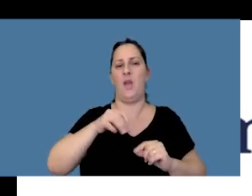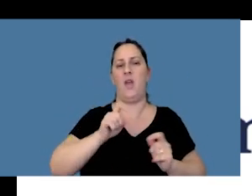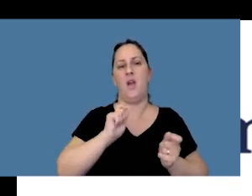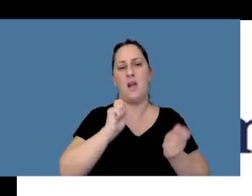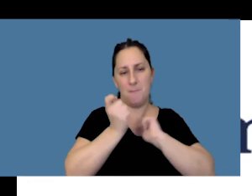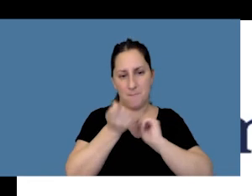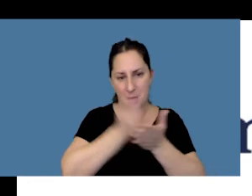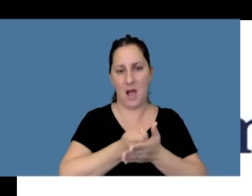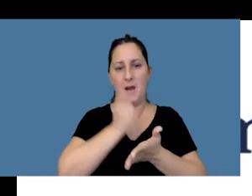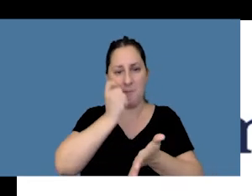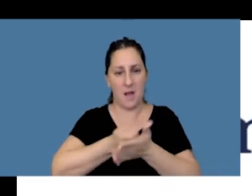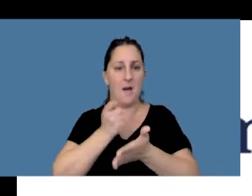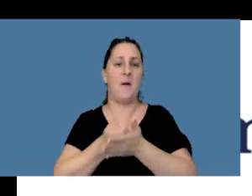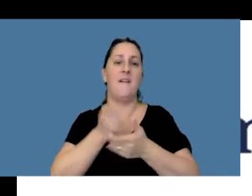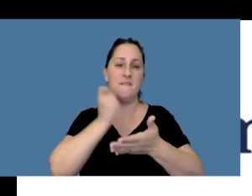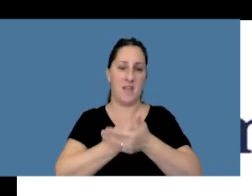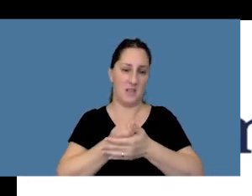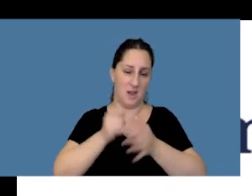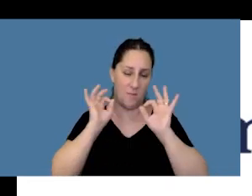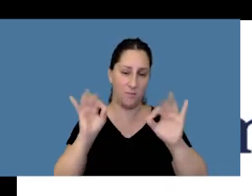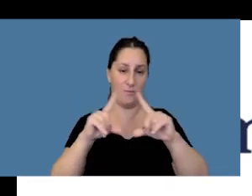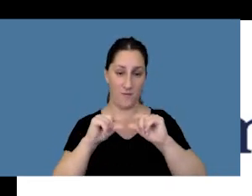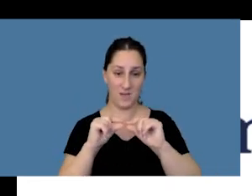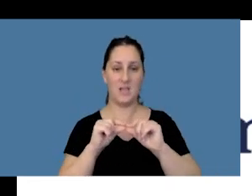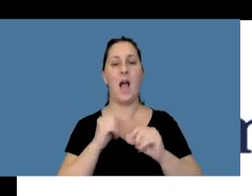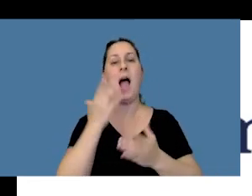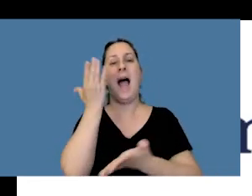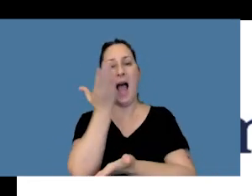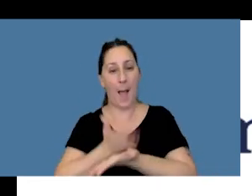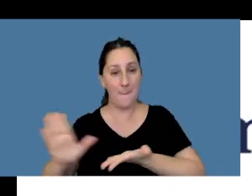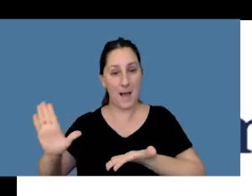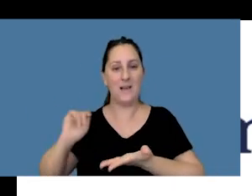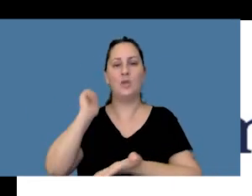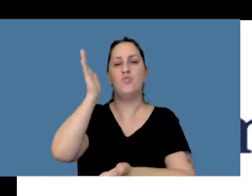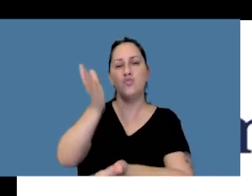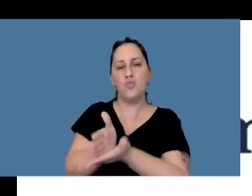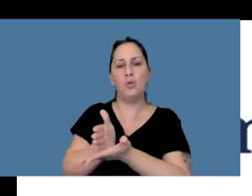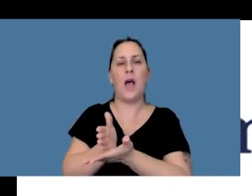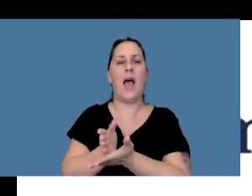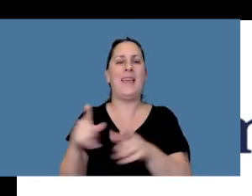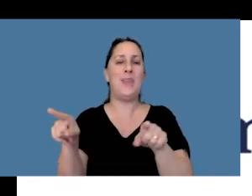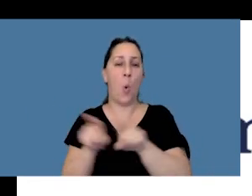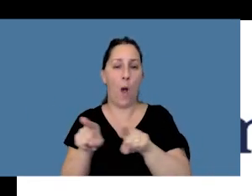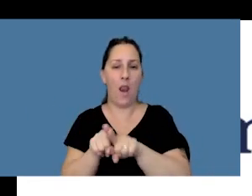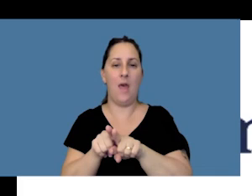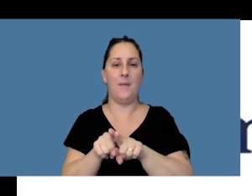pago y la fecha de la liquidación, además de una multa equivalente al